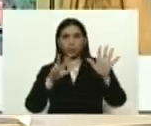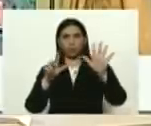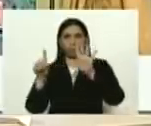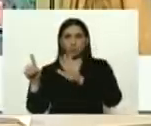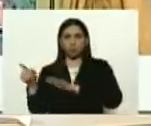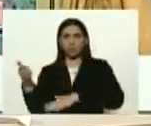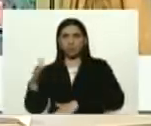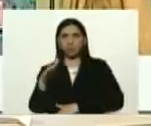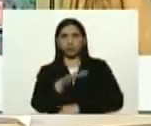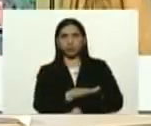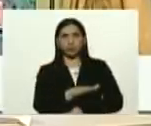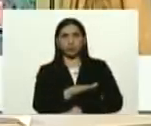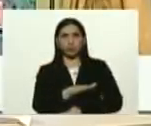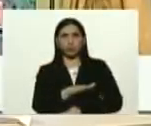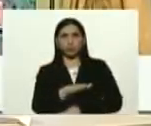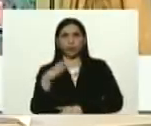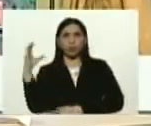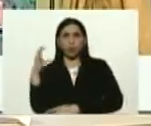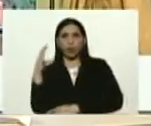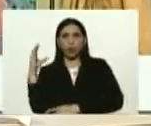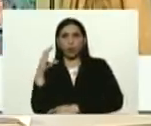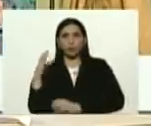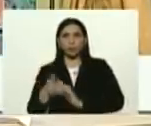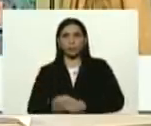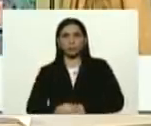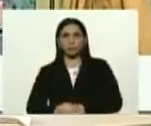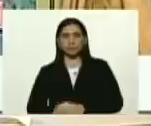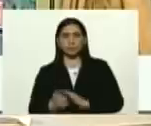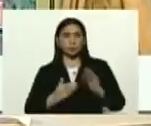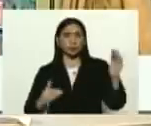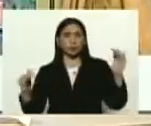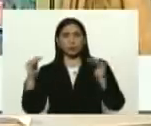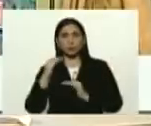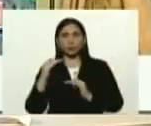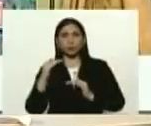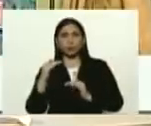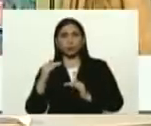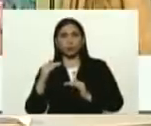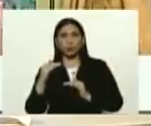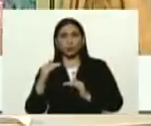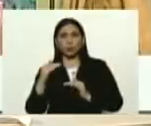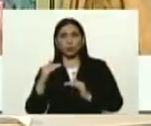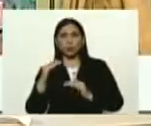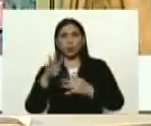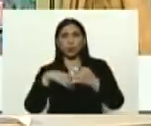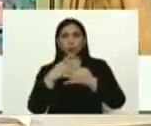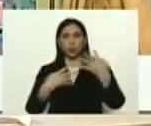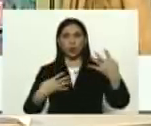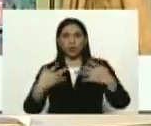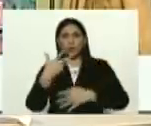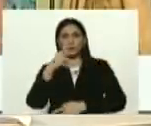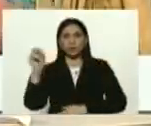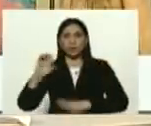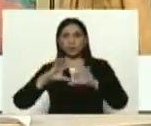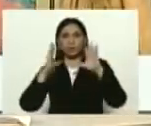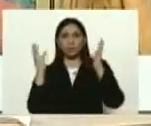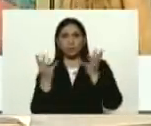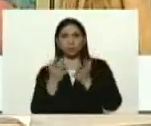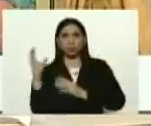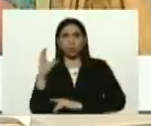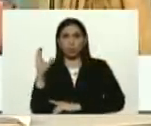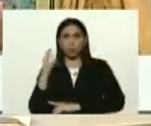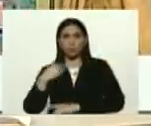3.486 fallecidos. Colombia subió al lugar 30 del mundo, Colombia.